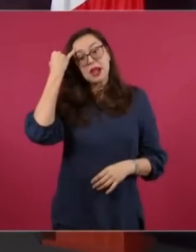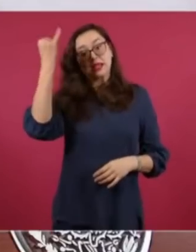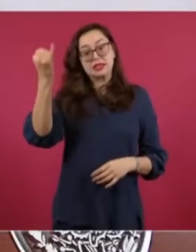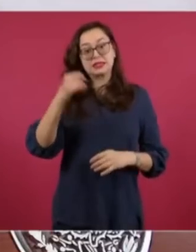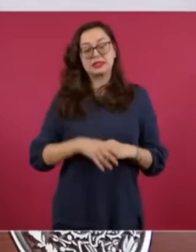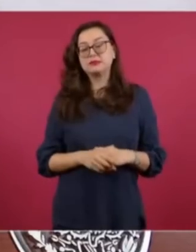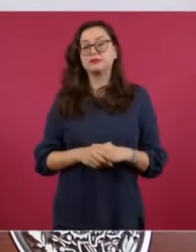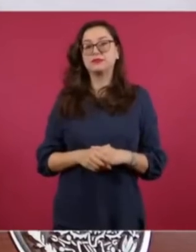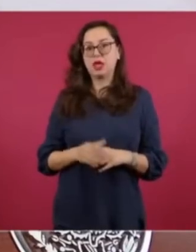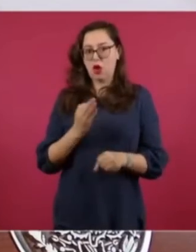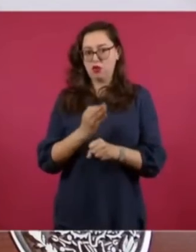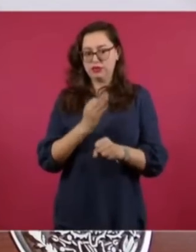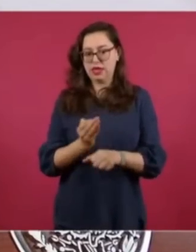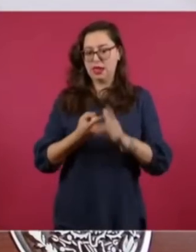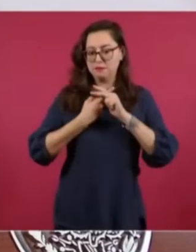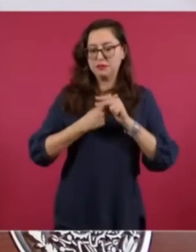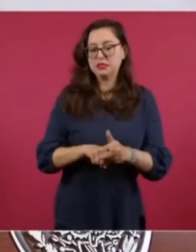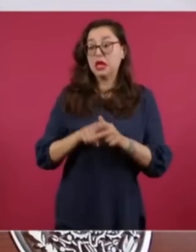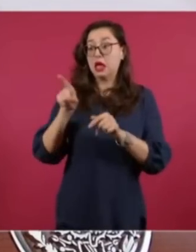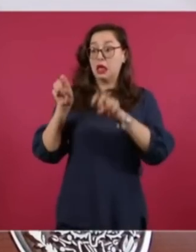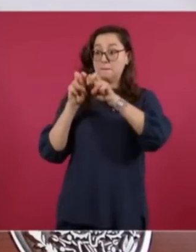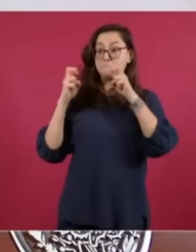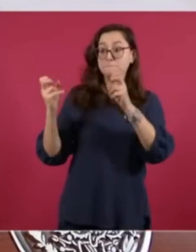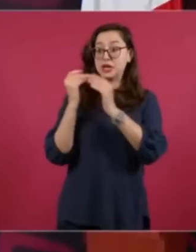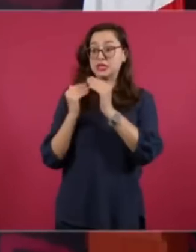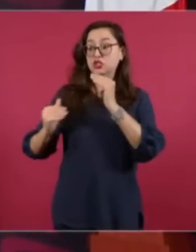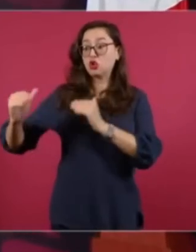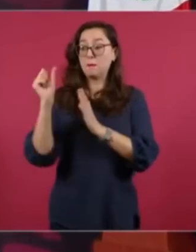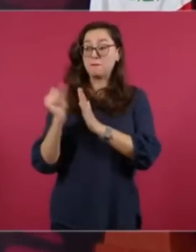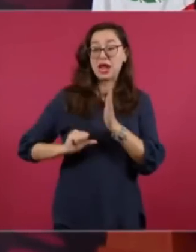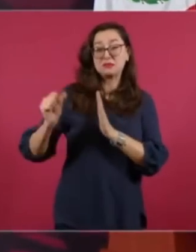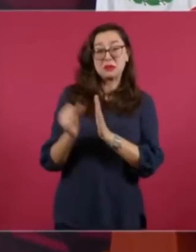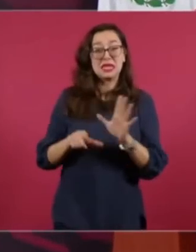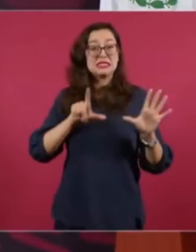ministros que ganen 700,000 pesos mensuales.